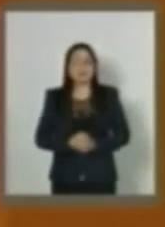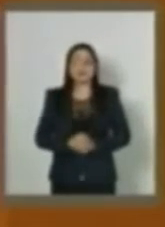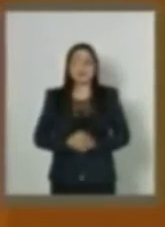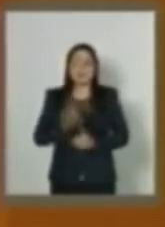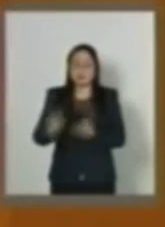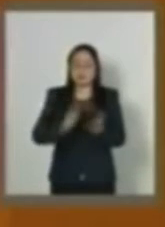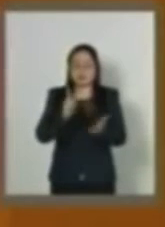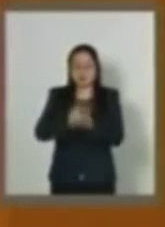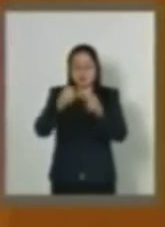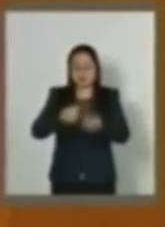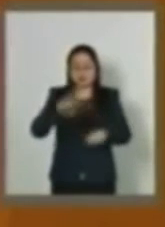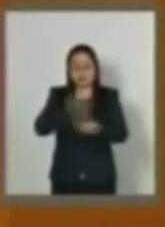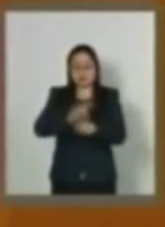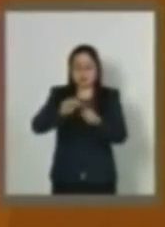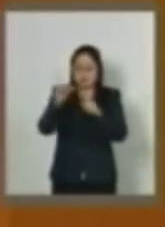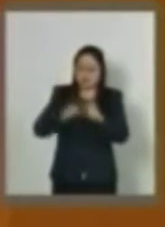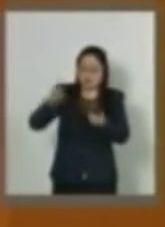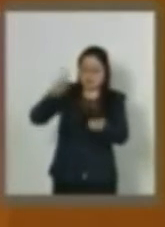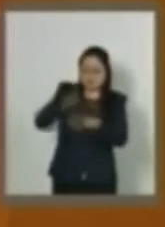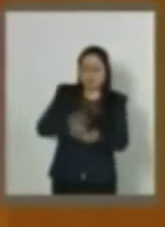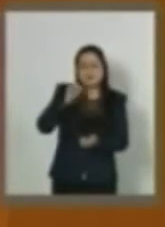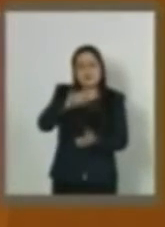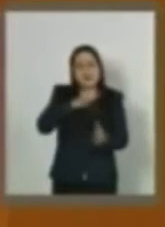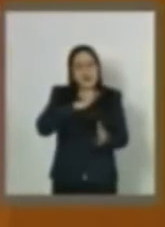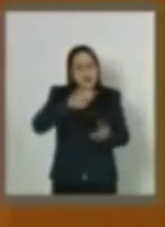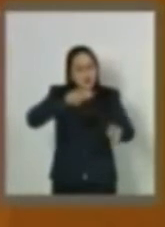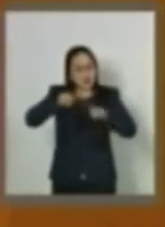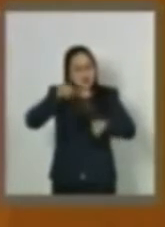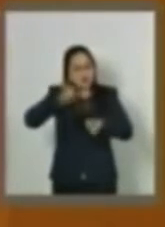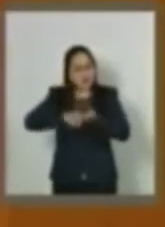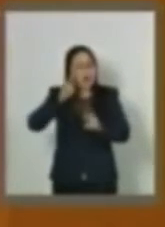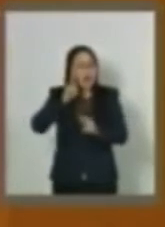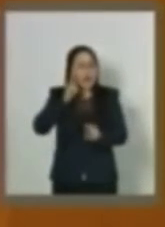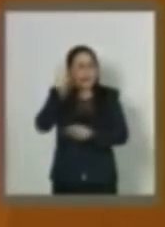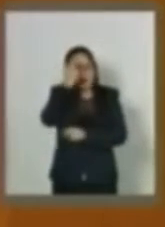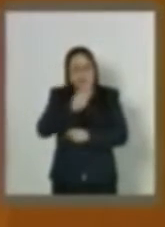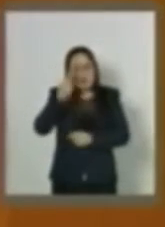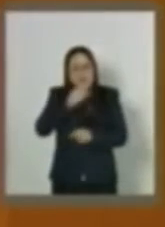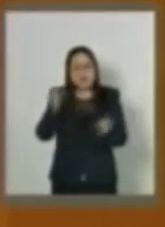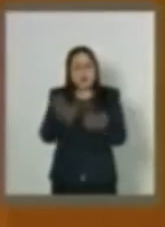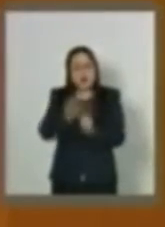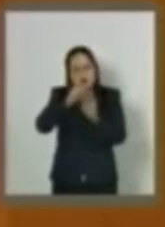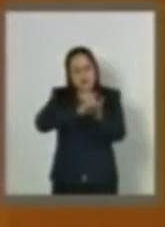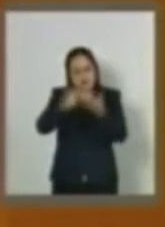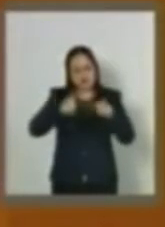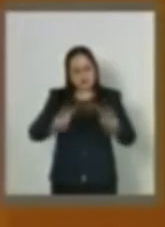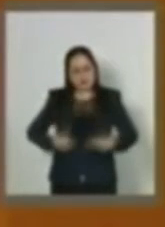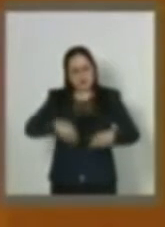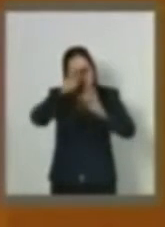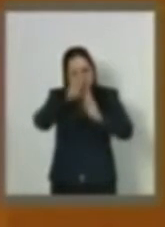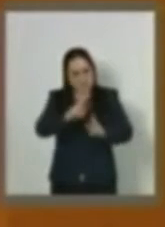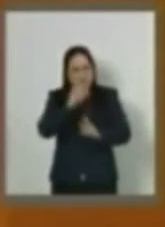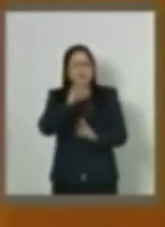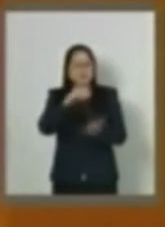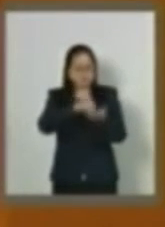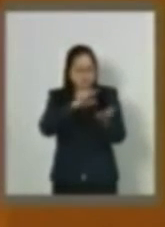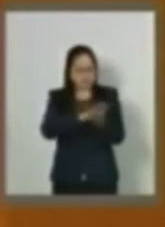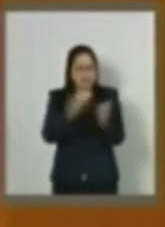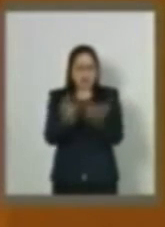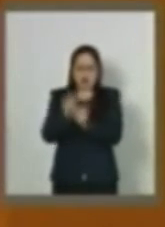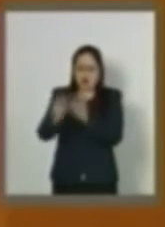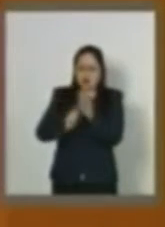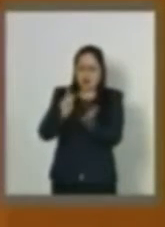mayoría, Vianey, por lo que sí fue alguno de lo que se planteó, que se esperaría que se alargara para evitar su aprobación, pero bueno,